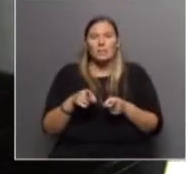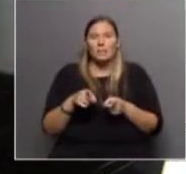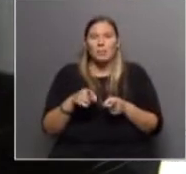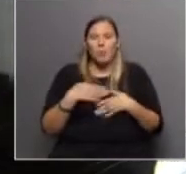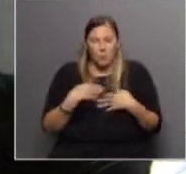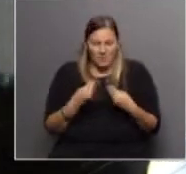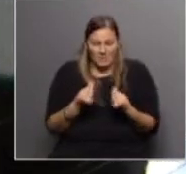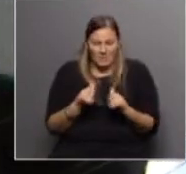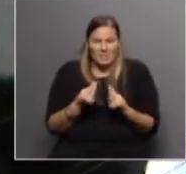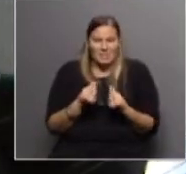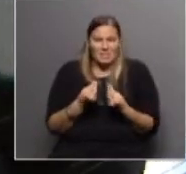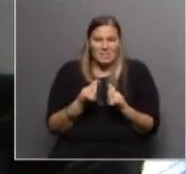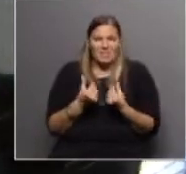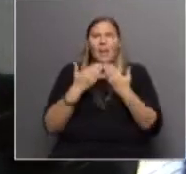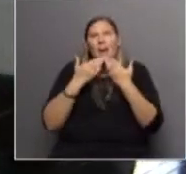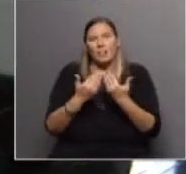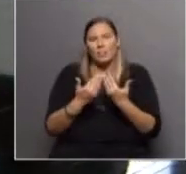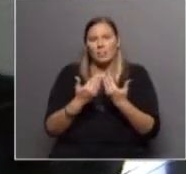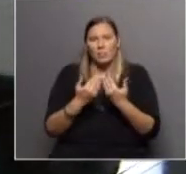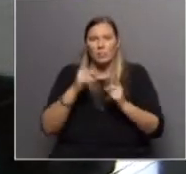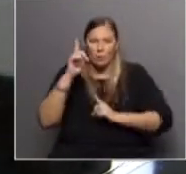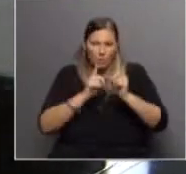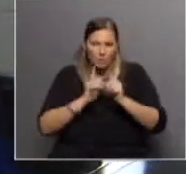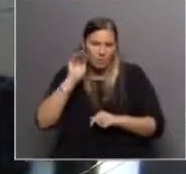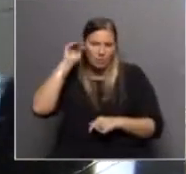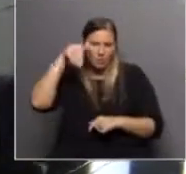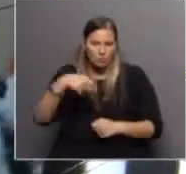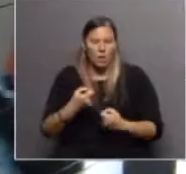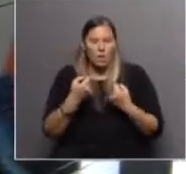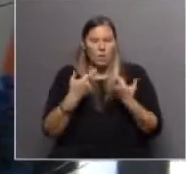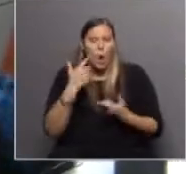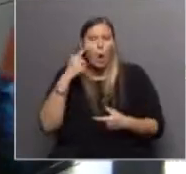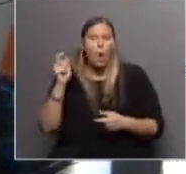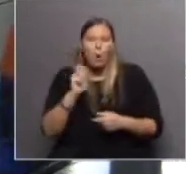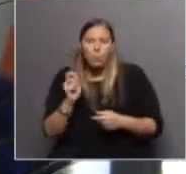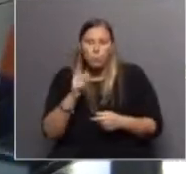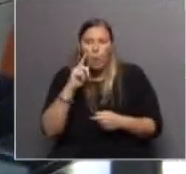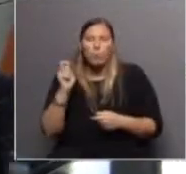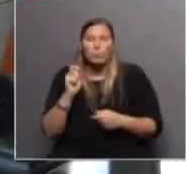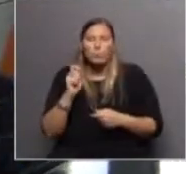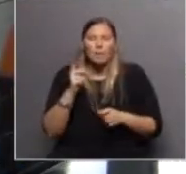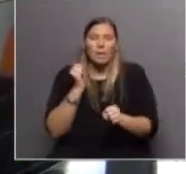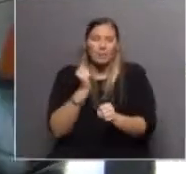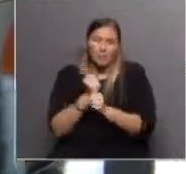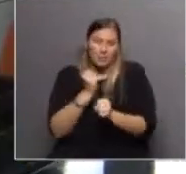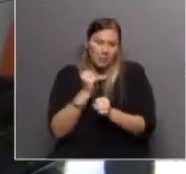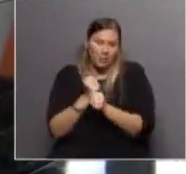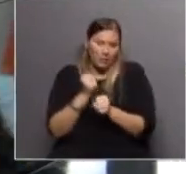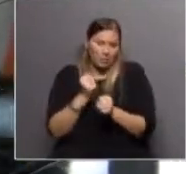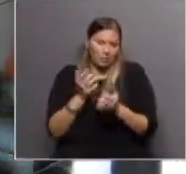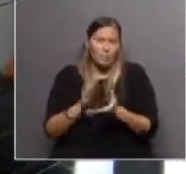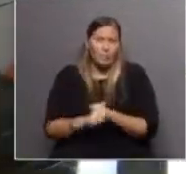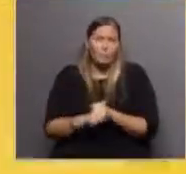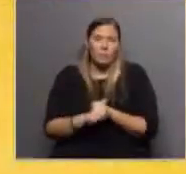ese sentimiento de agradecimiento a la Universidad de la República que nos dio la oportunidad de estar trabajando en esto que hacemos.